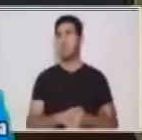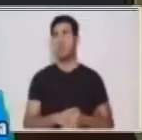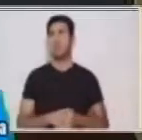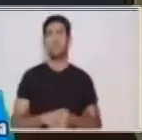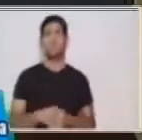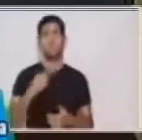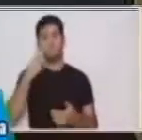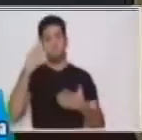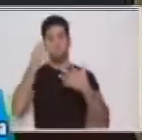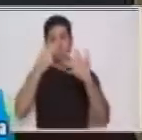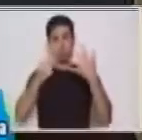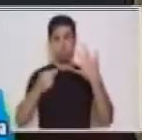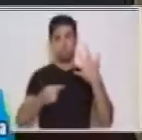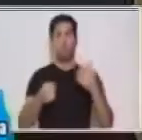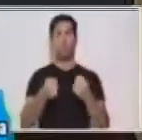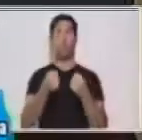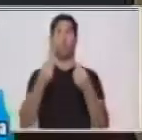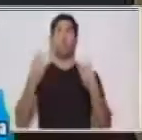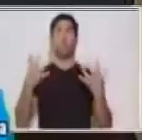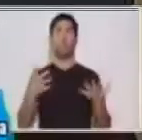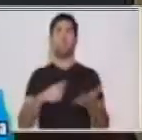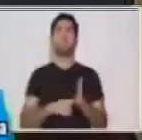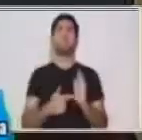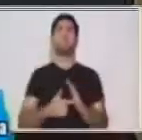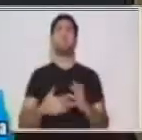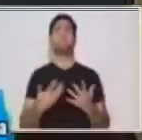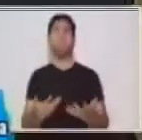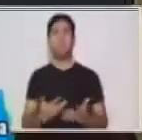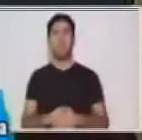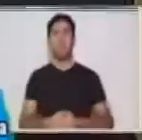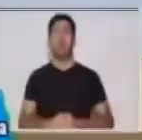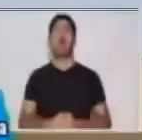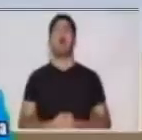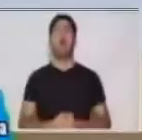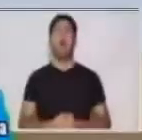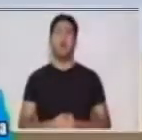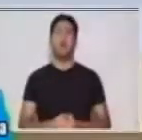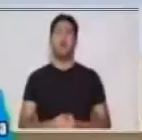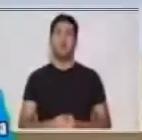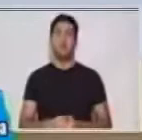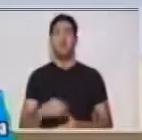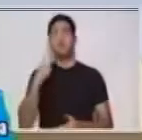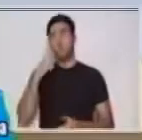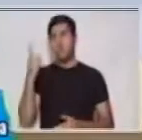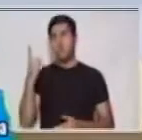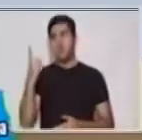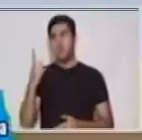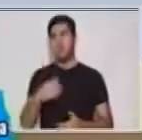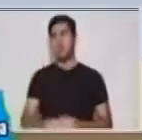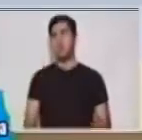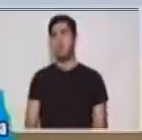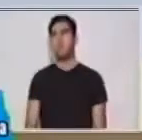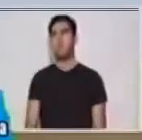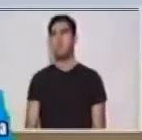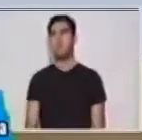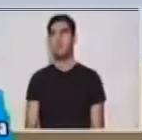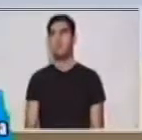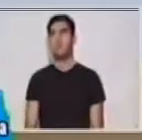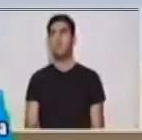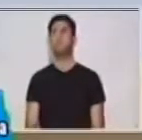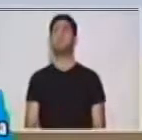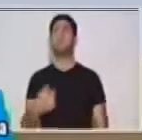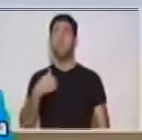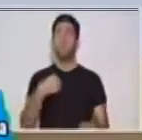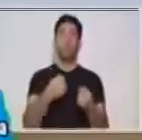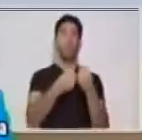¿Qué significa esto? Bueno, significa qué cantidad o qué valor, ¿verdad?, cuantificada yo